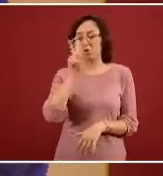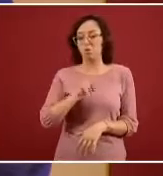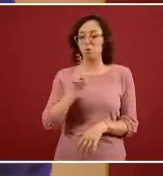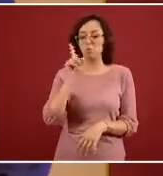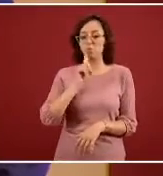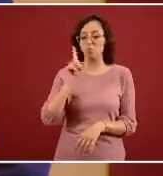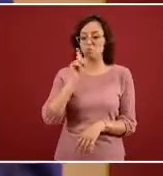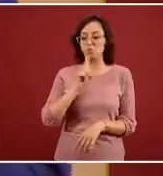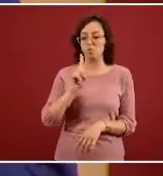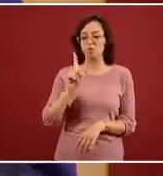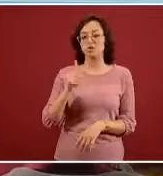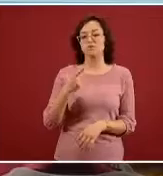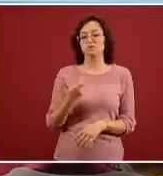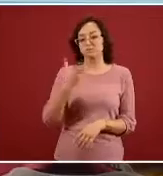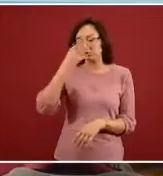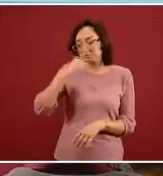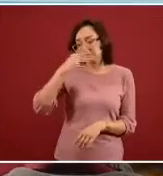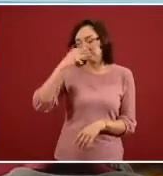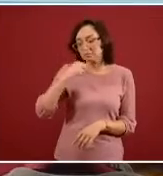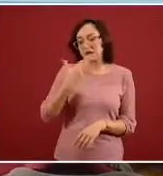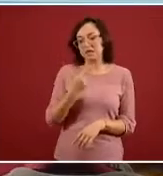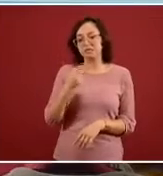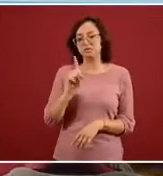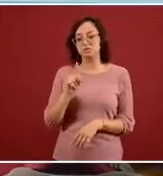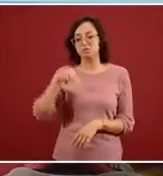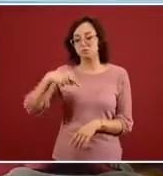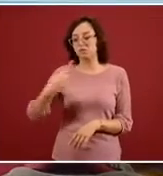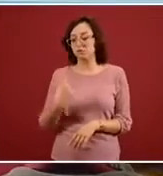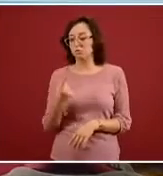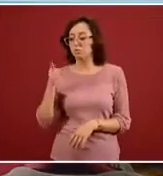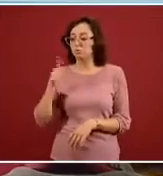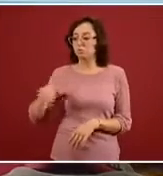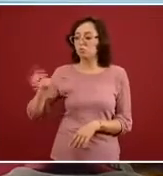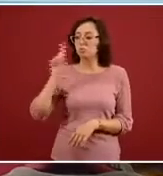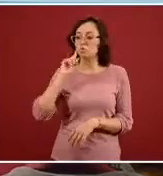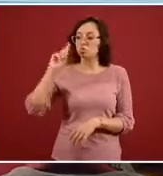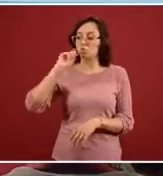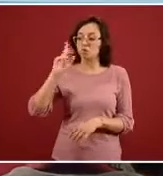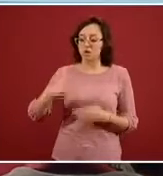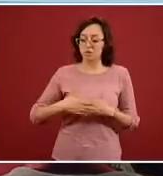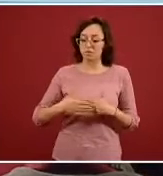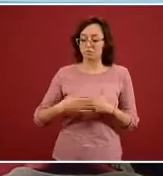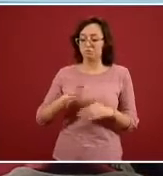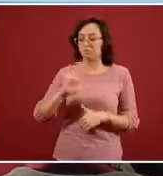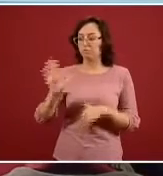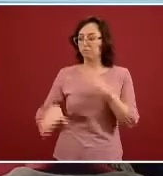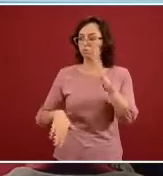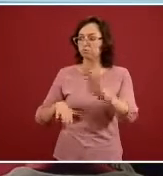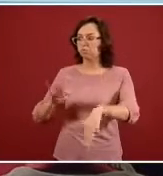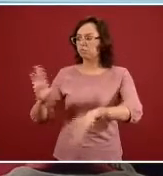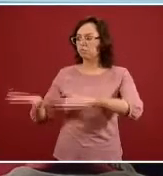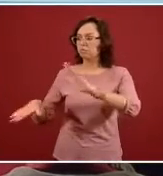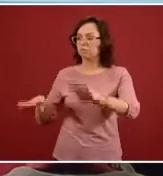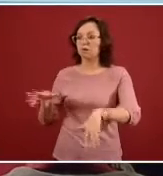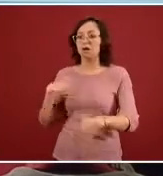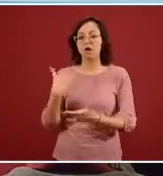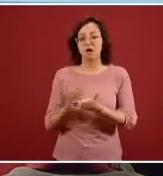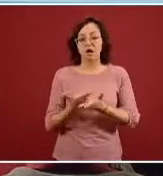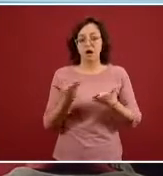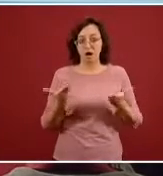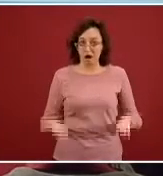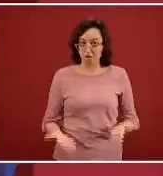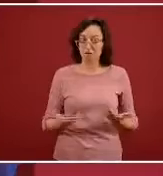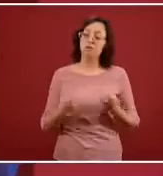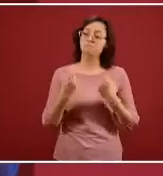enfermedad, la influenza, en la segunda causa de muerte materna. Entonces, el mensaje es, hay que tener mucho cuidado también con las mujeres